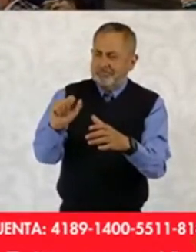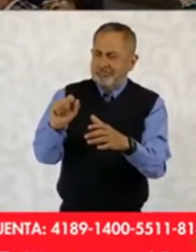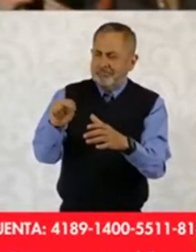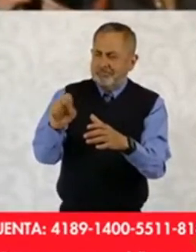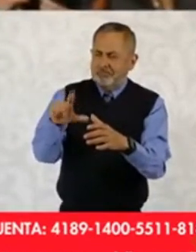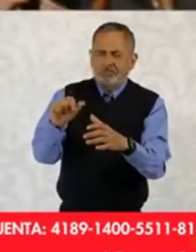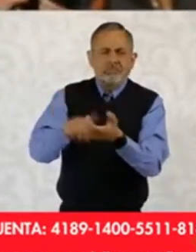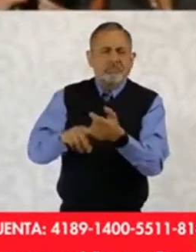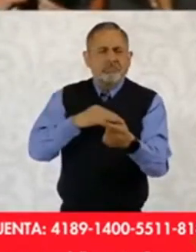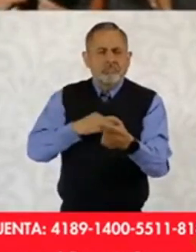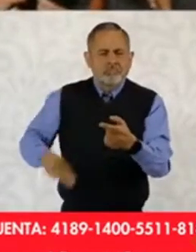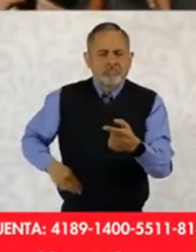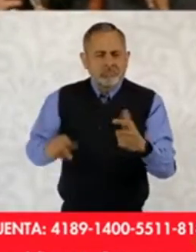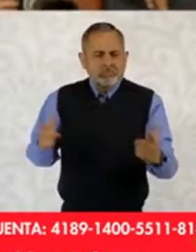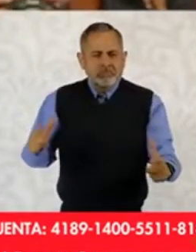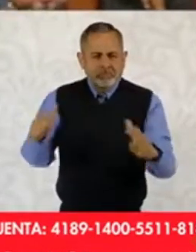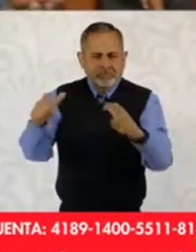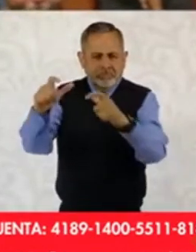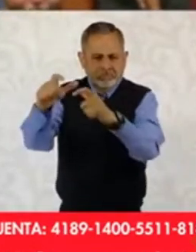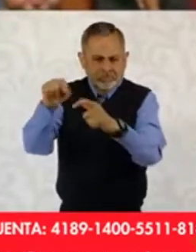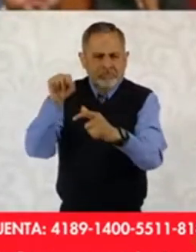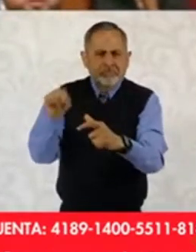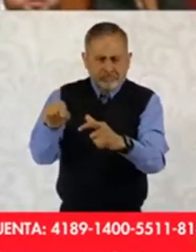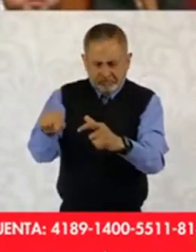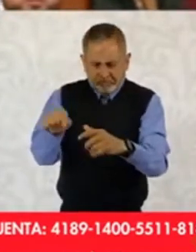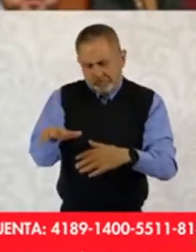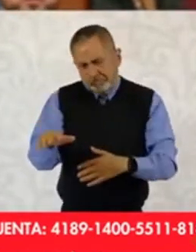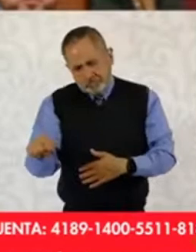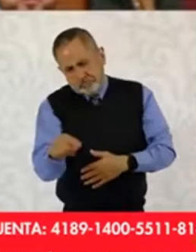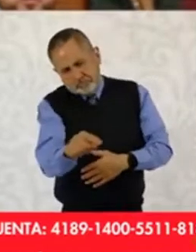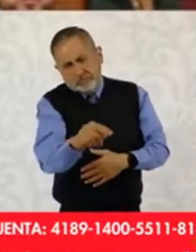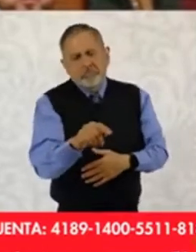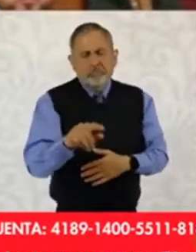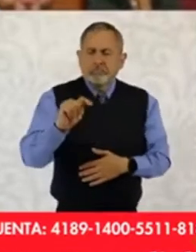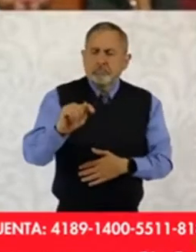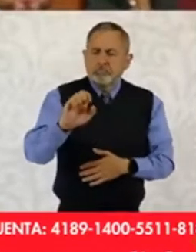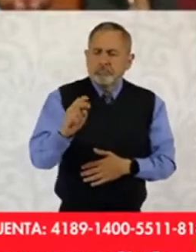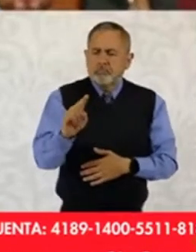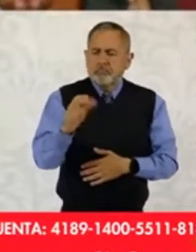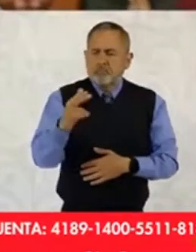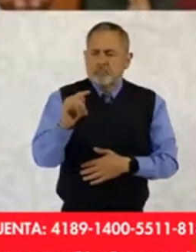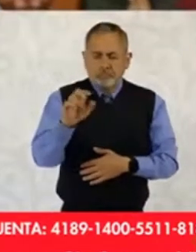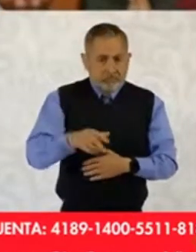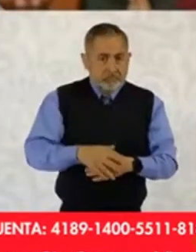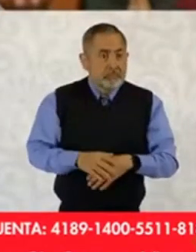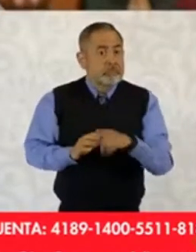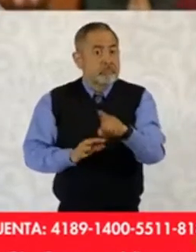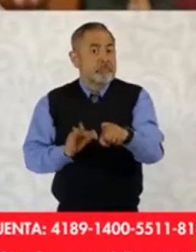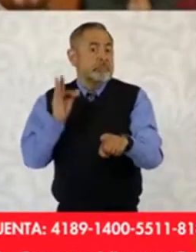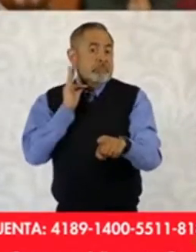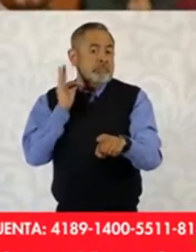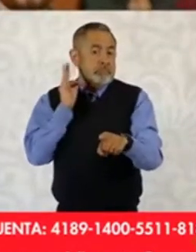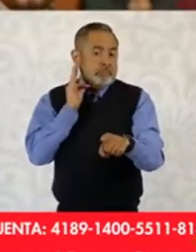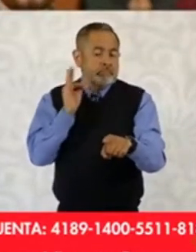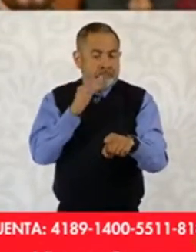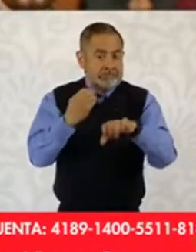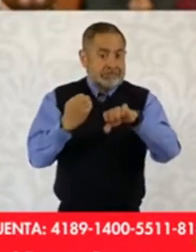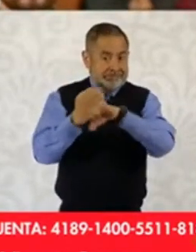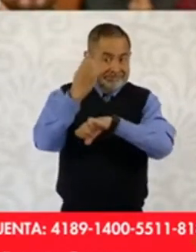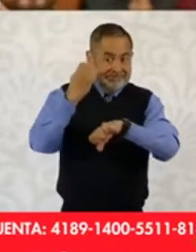pertenece al municipio de Teuchitlán. El tema es, sí, aclarar que la Fiscalía Estatal de Jalisco fue la